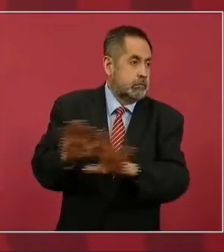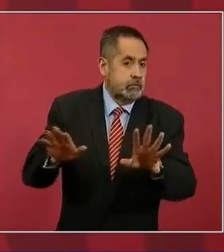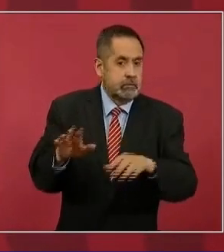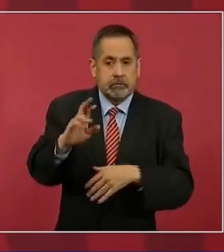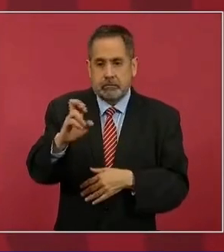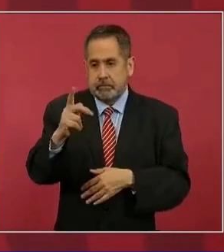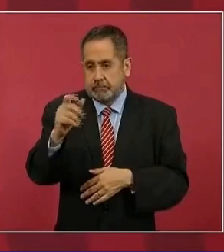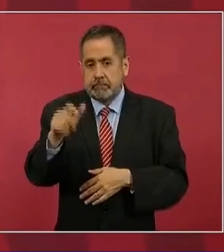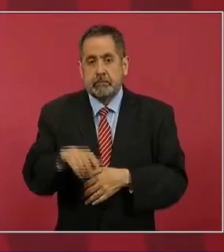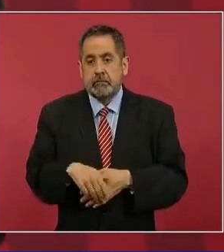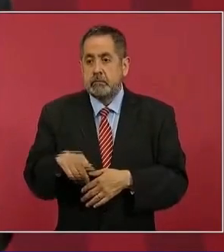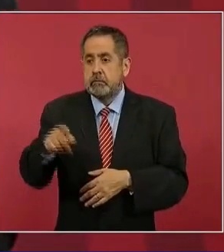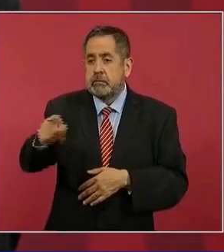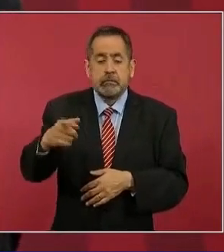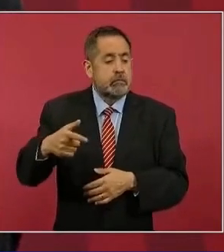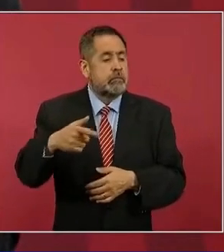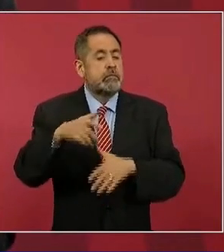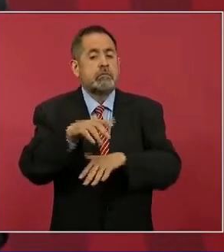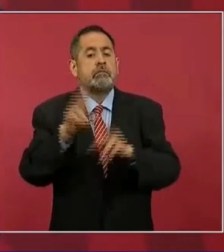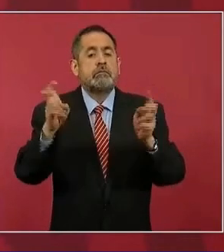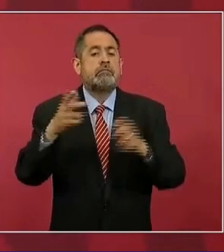en compras de gas,